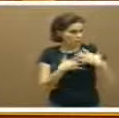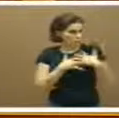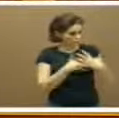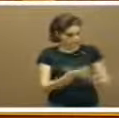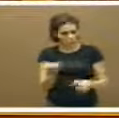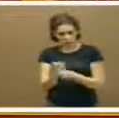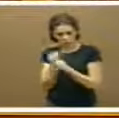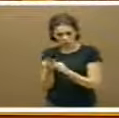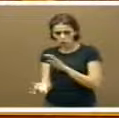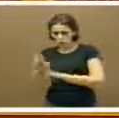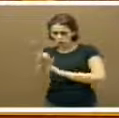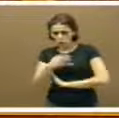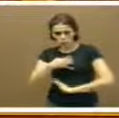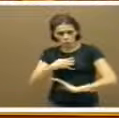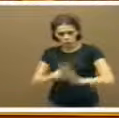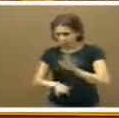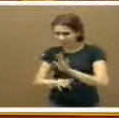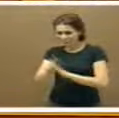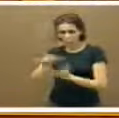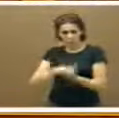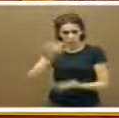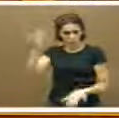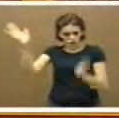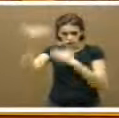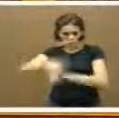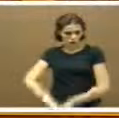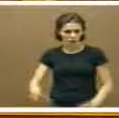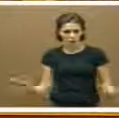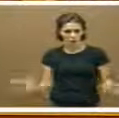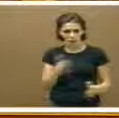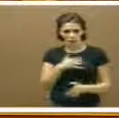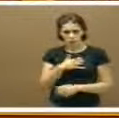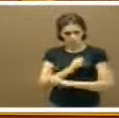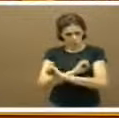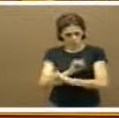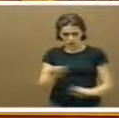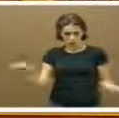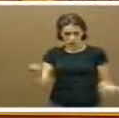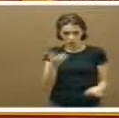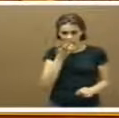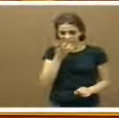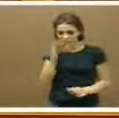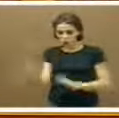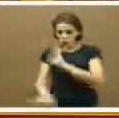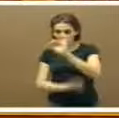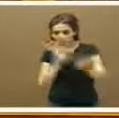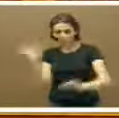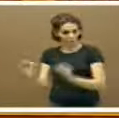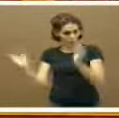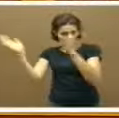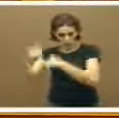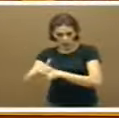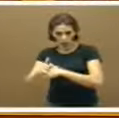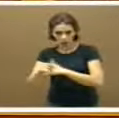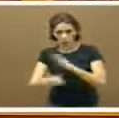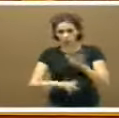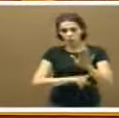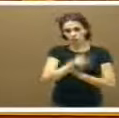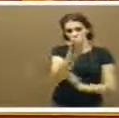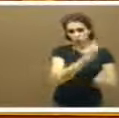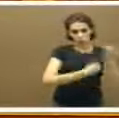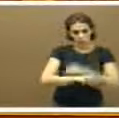que no podíamos tener crecimiento, que no podemos hacer absolutamente nada como no se organicen, como no se mejoren la